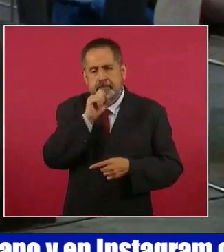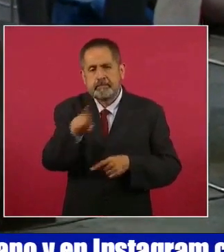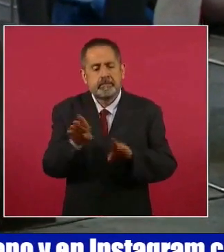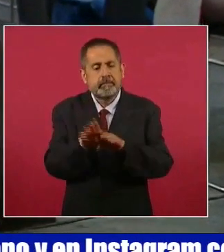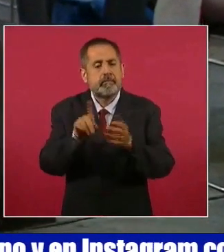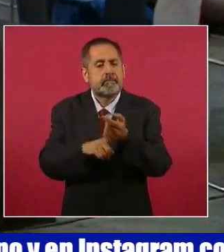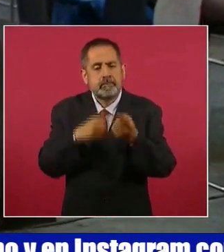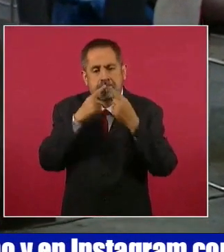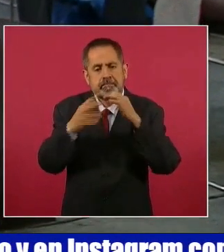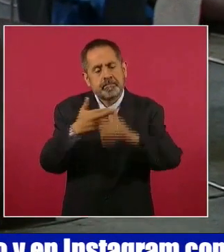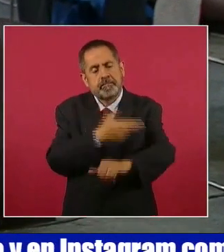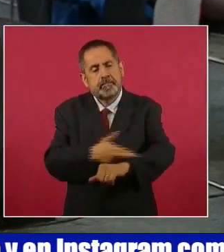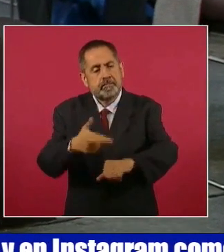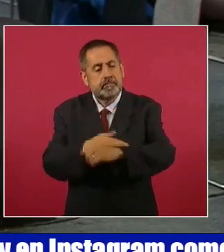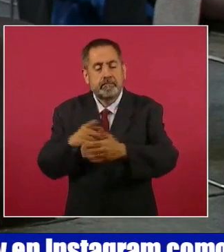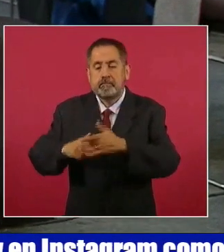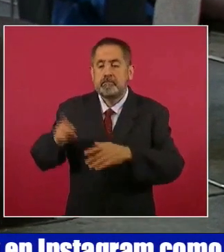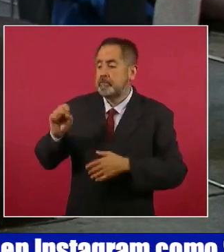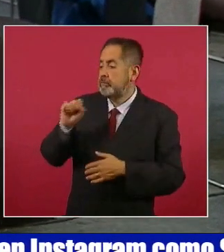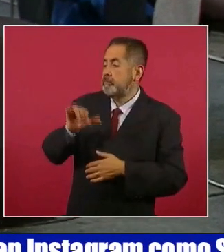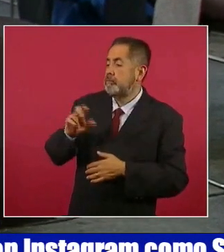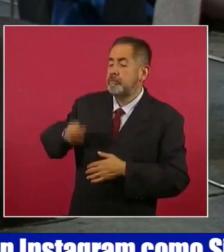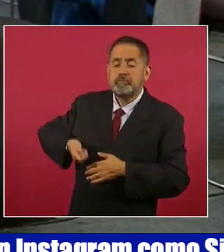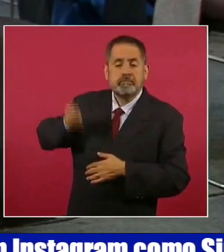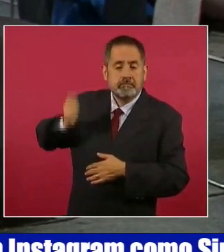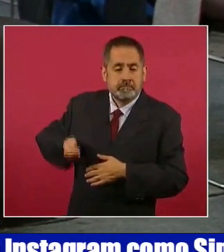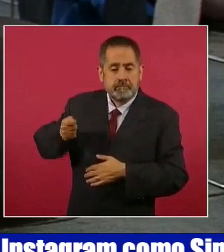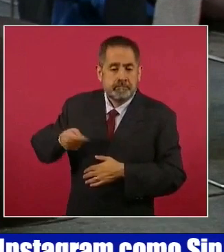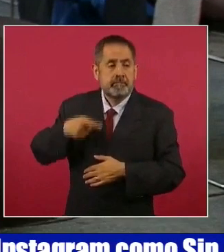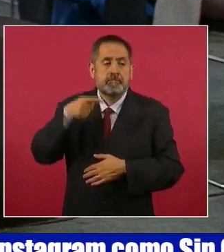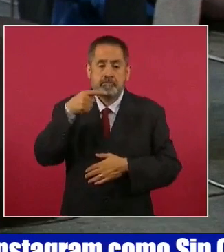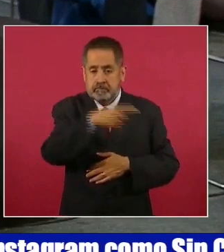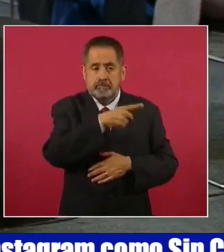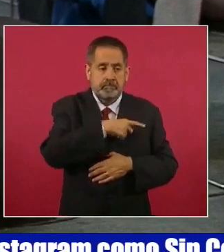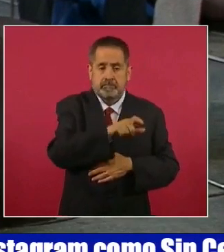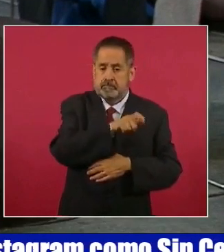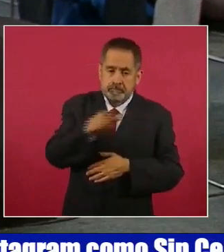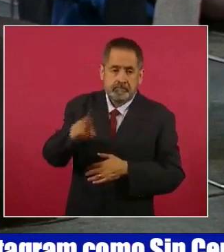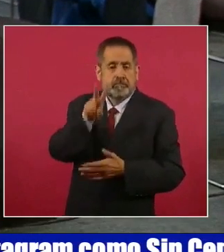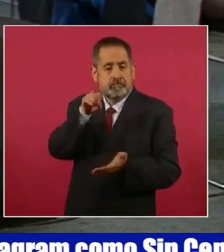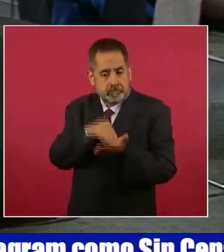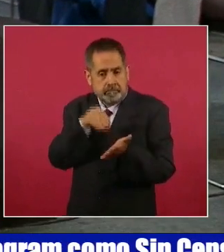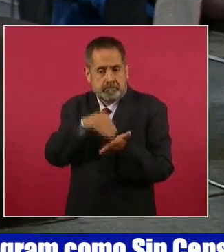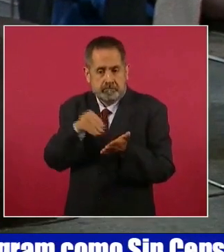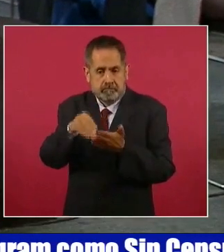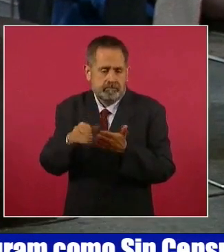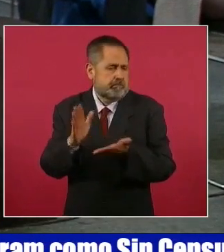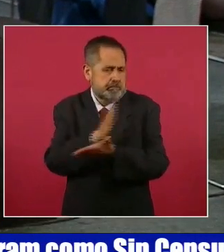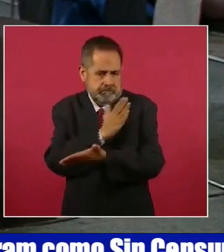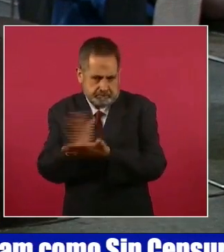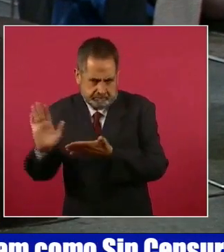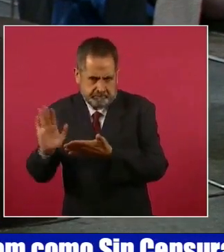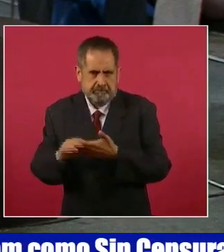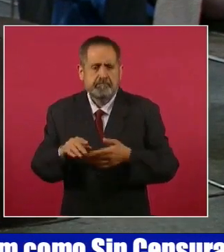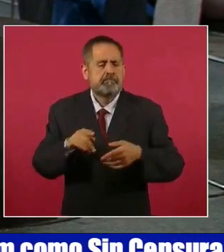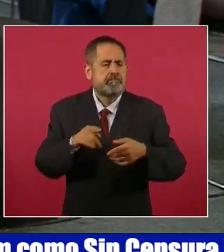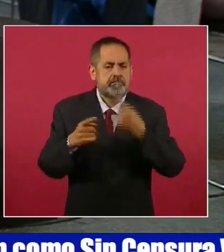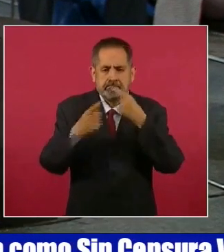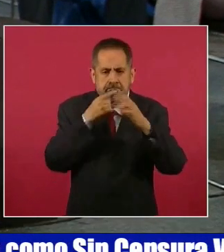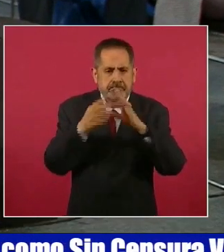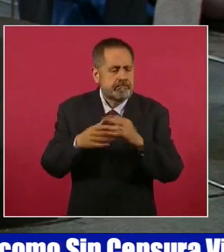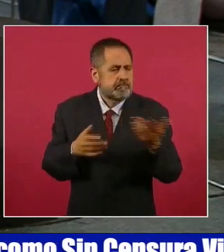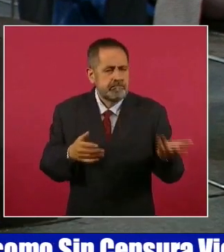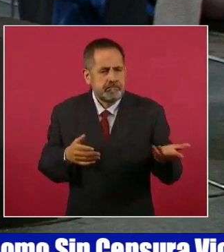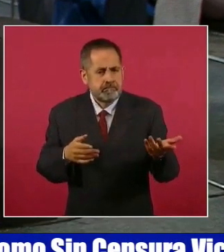para avanzar, pues él le tiene que entregar buenas cuentas al pueblo y tiene un bloque opositor que no ayuda en nada al respecto, bueno, en algo para